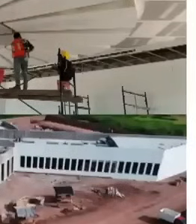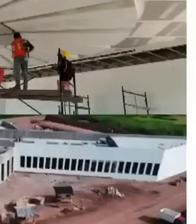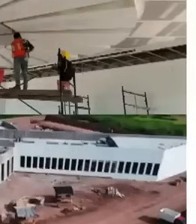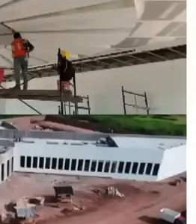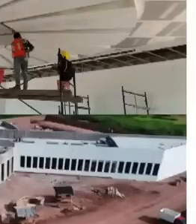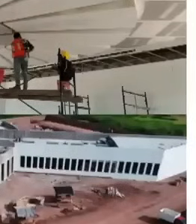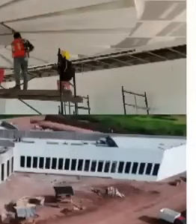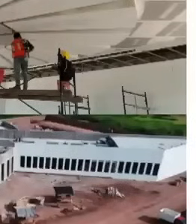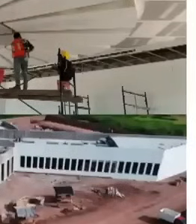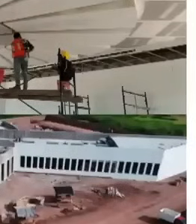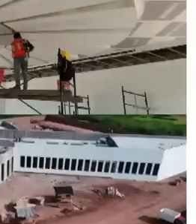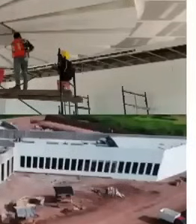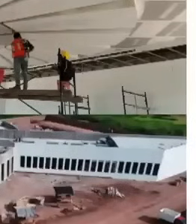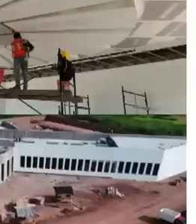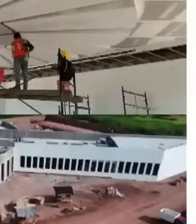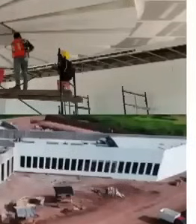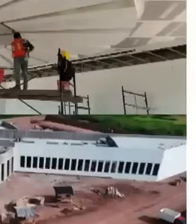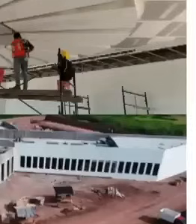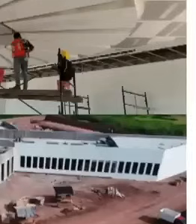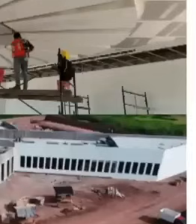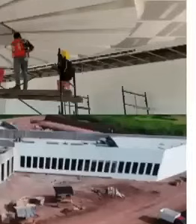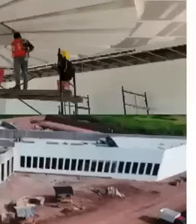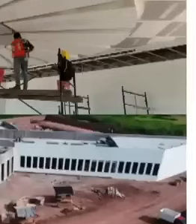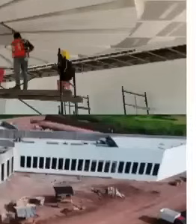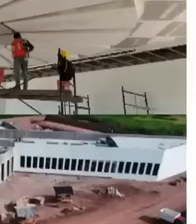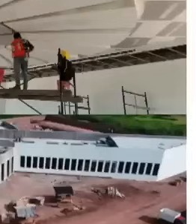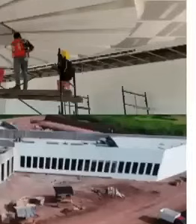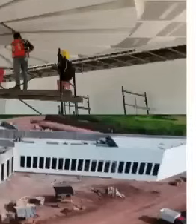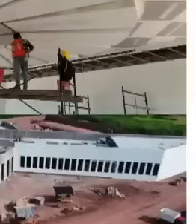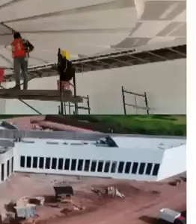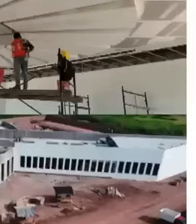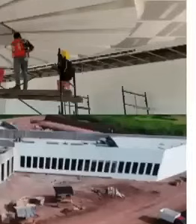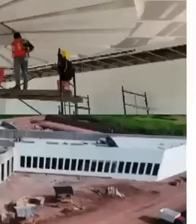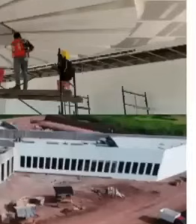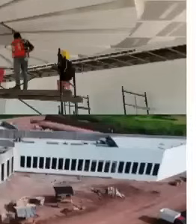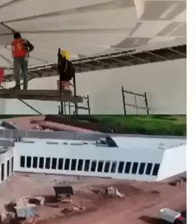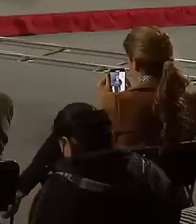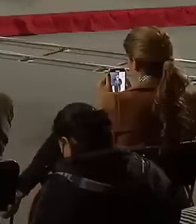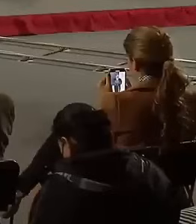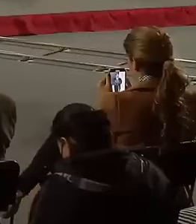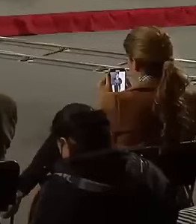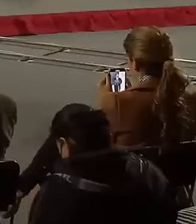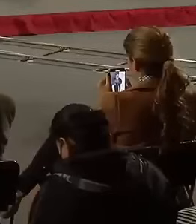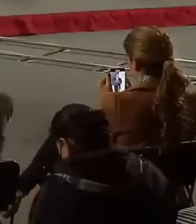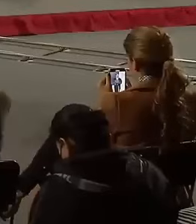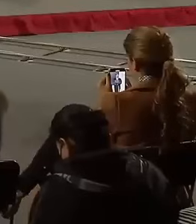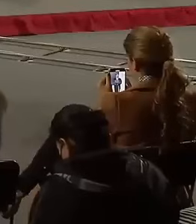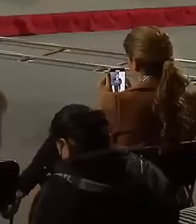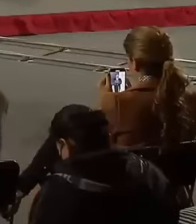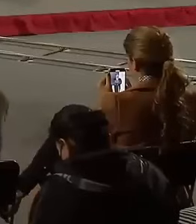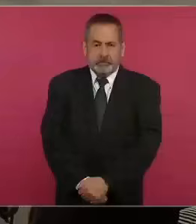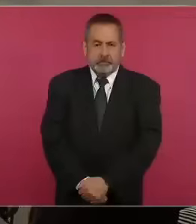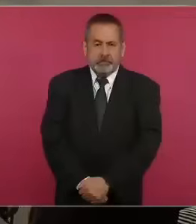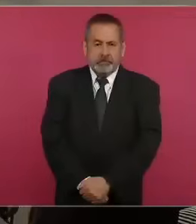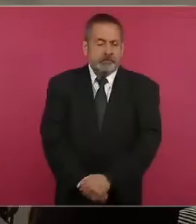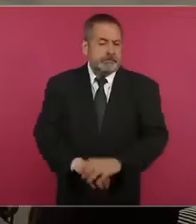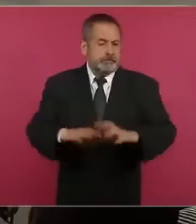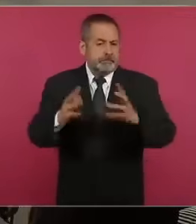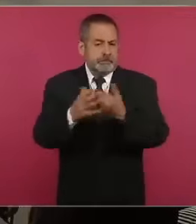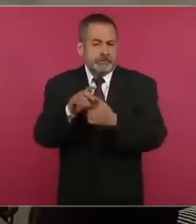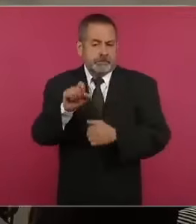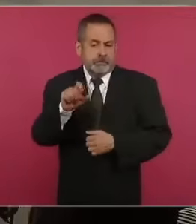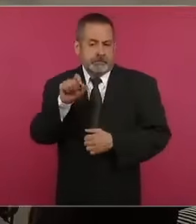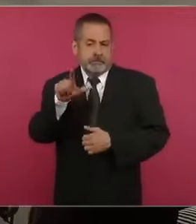y agradecemos muchísimo a nombre de todas las familias que se atienden, de estos casi 27,000 familias que han